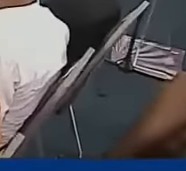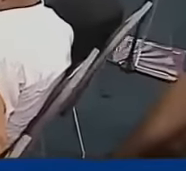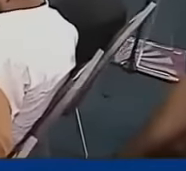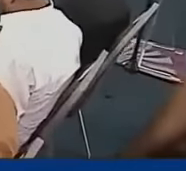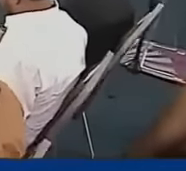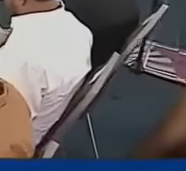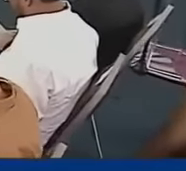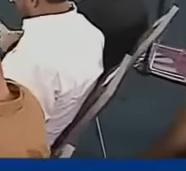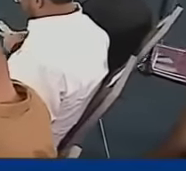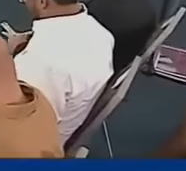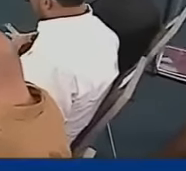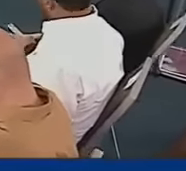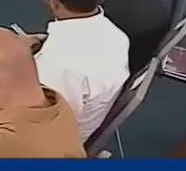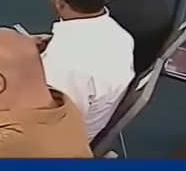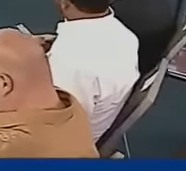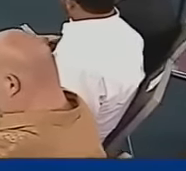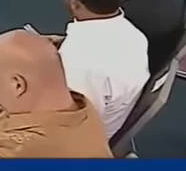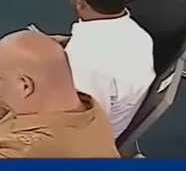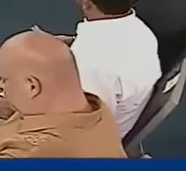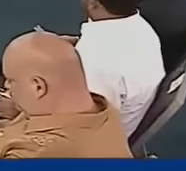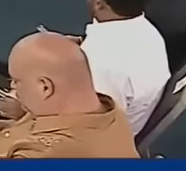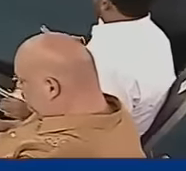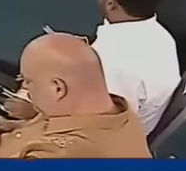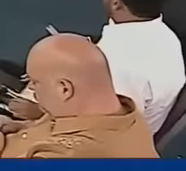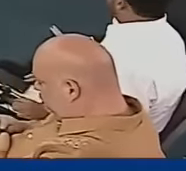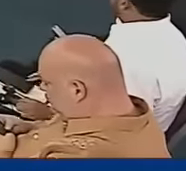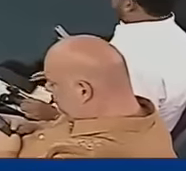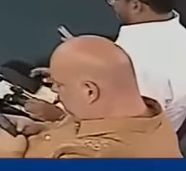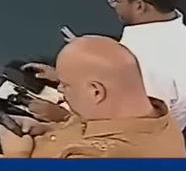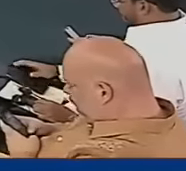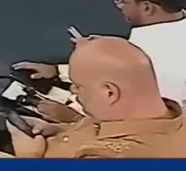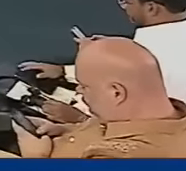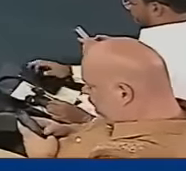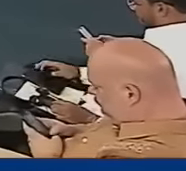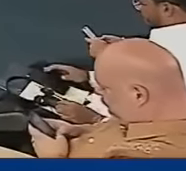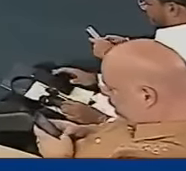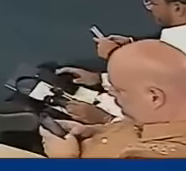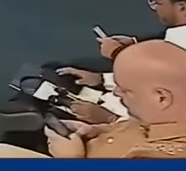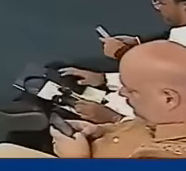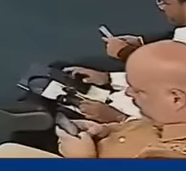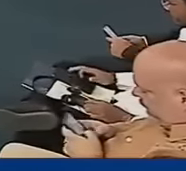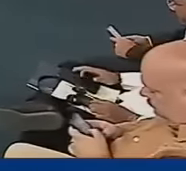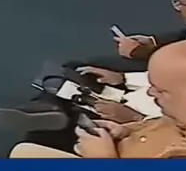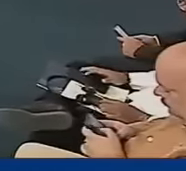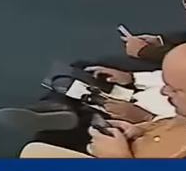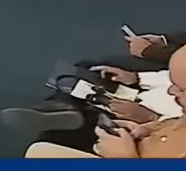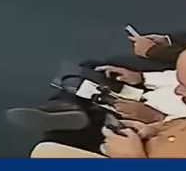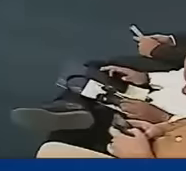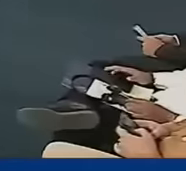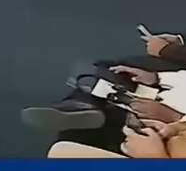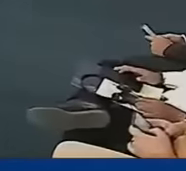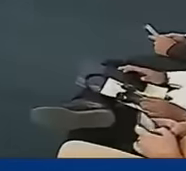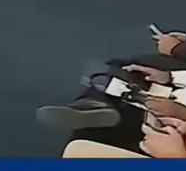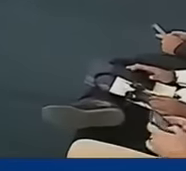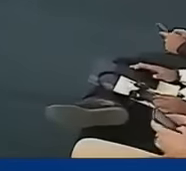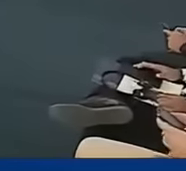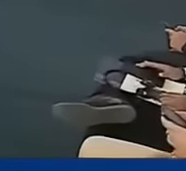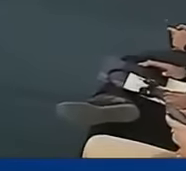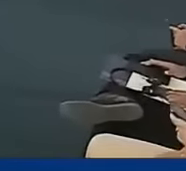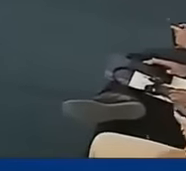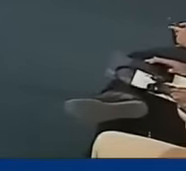profetizó en 1829, luego de conocer la conducta de las antiguas 13